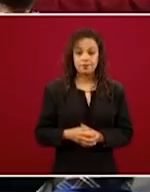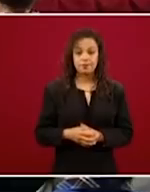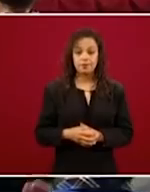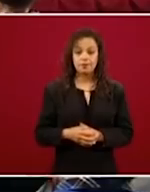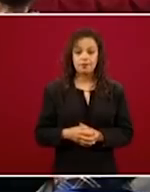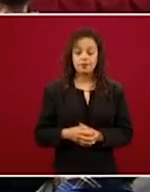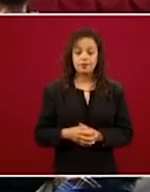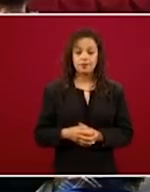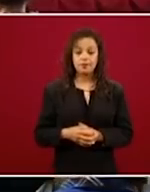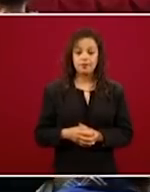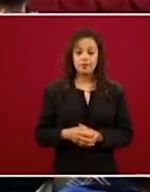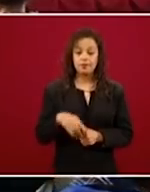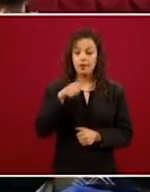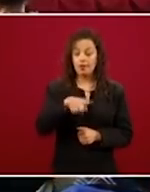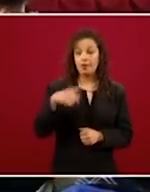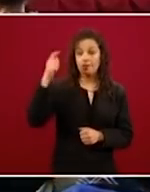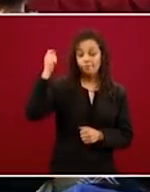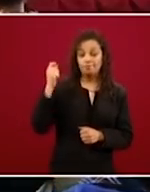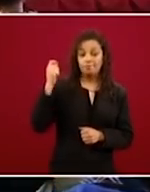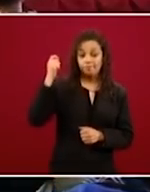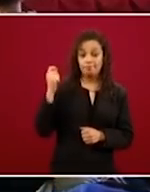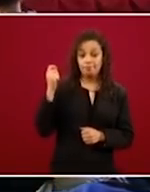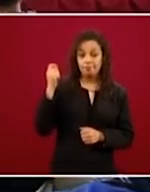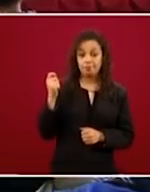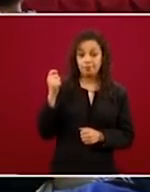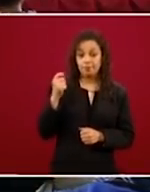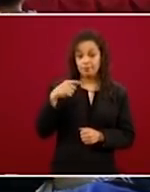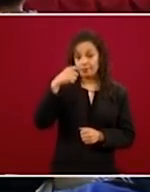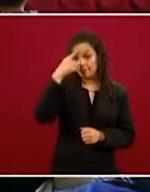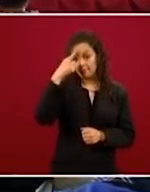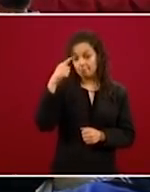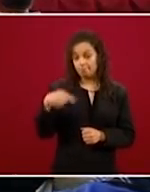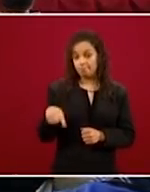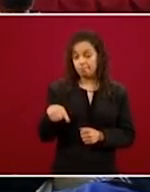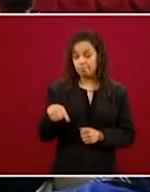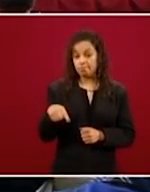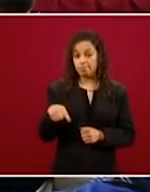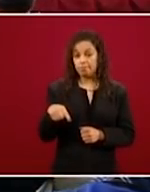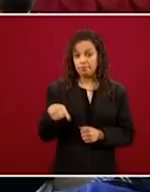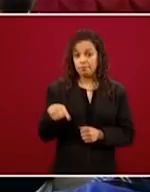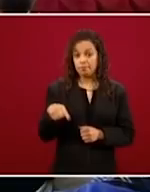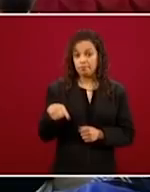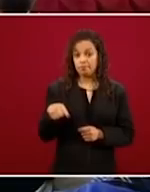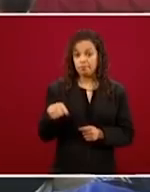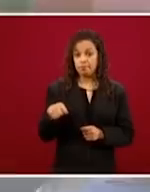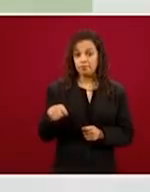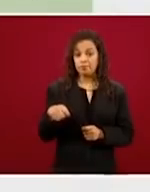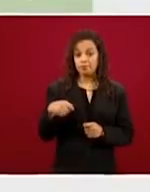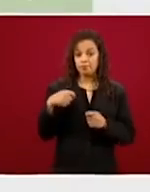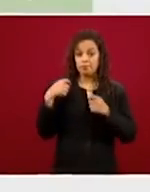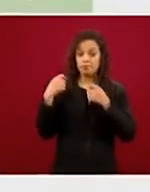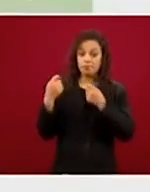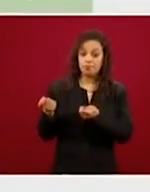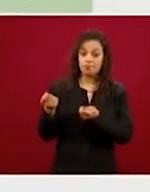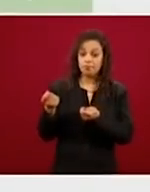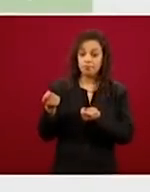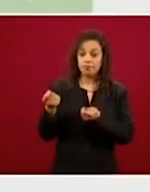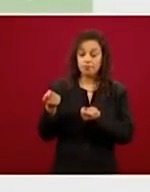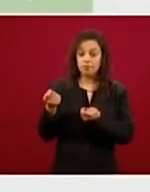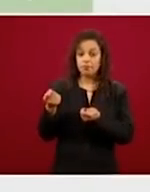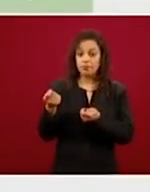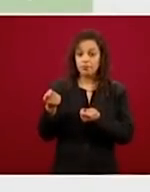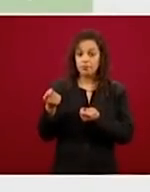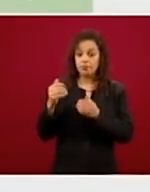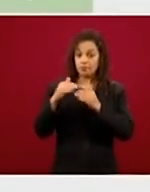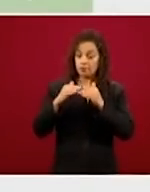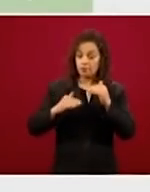las becas para los de nivel superior los que están